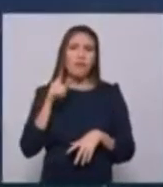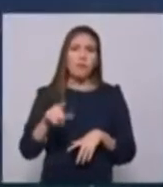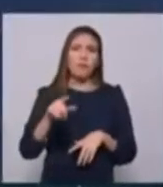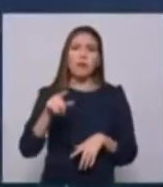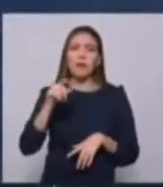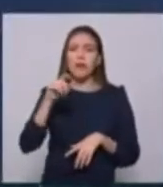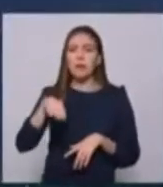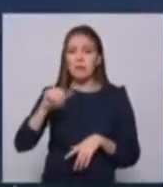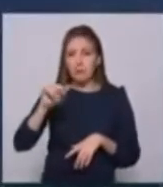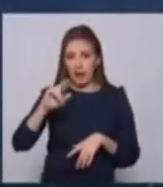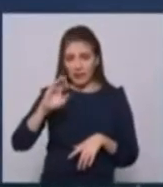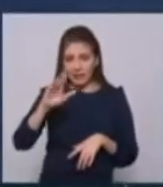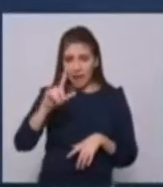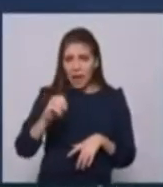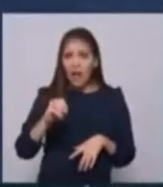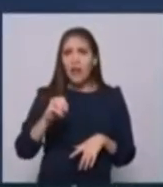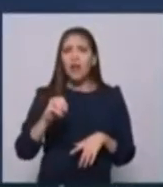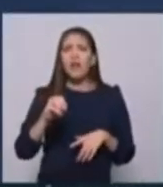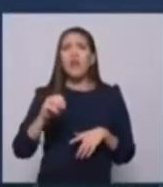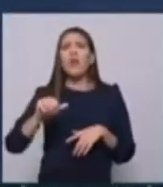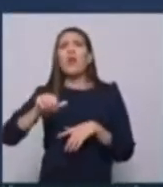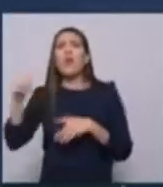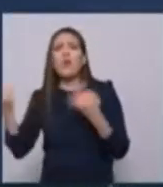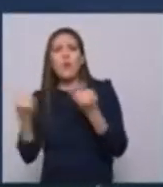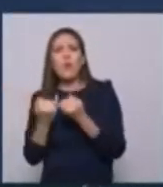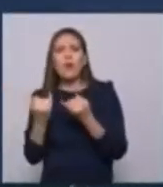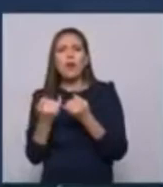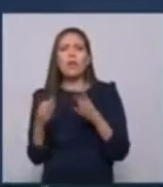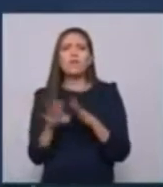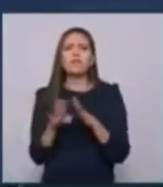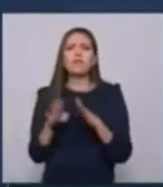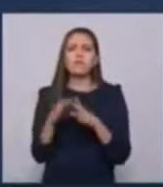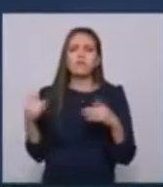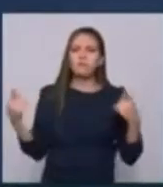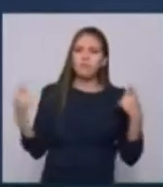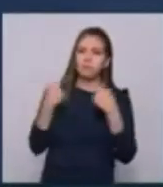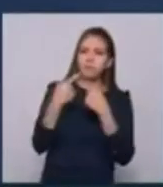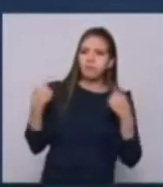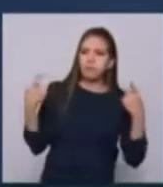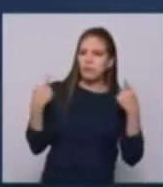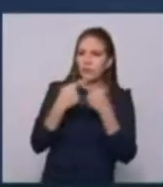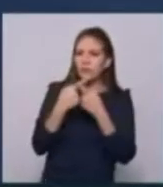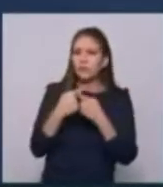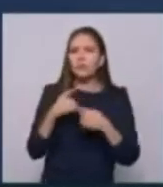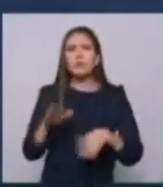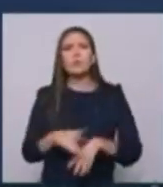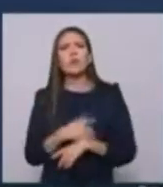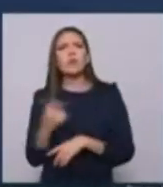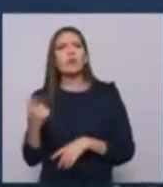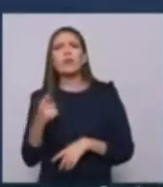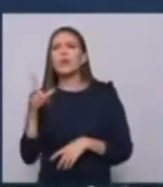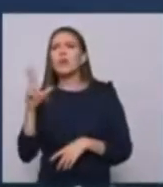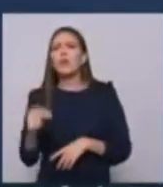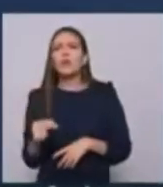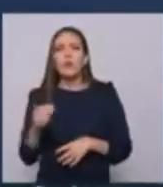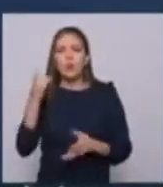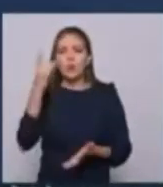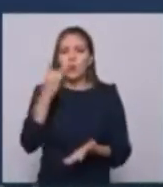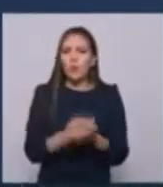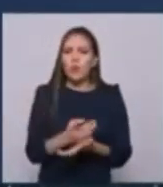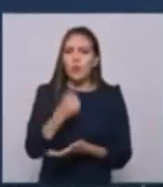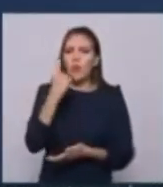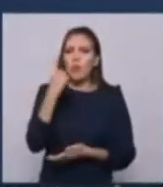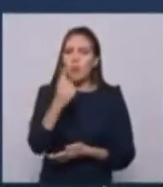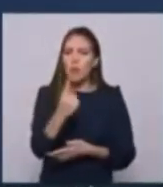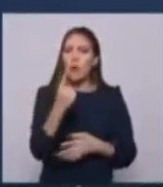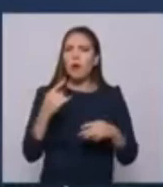otra, y ahí empiezan a haber también choques de trenes, choques de egos, porque no hay un instituto que